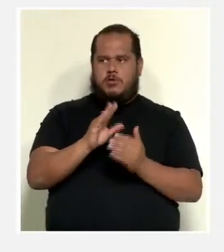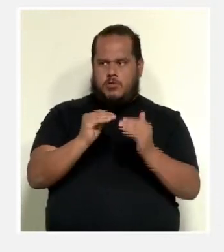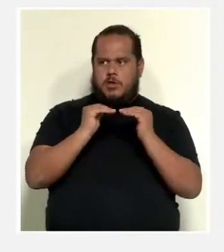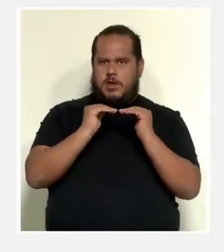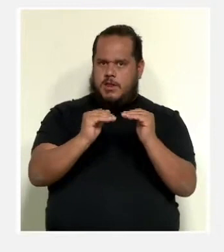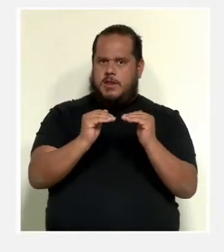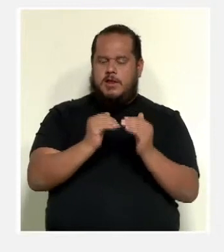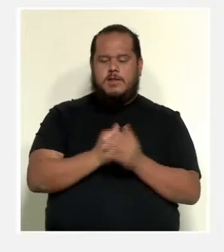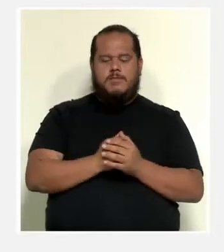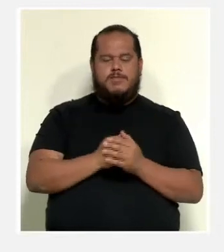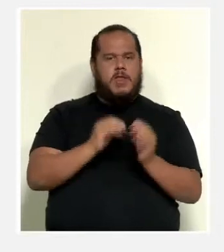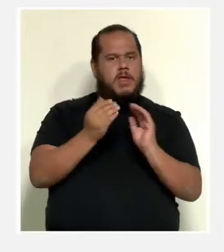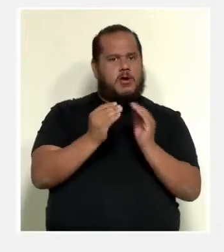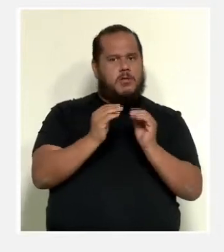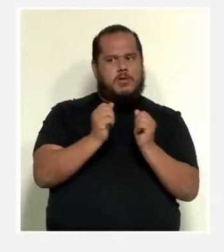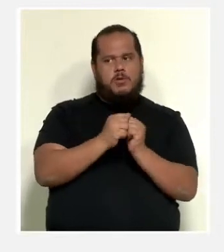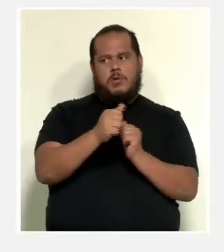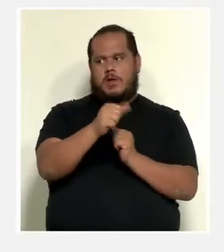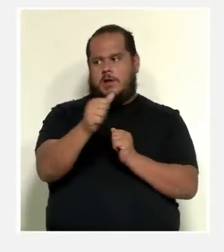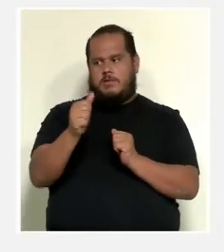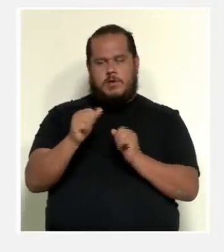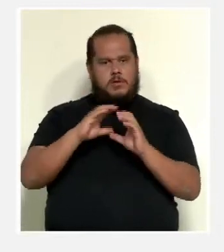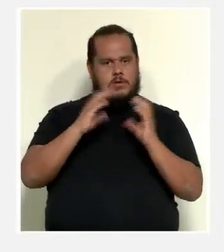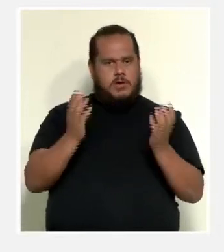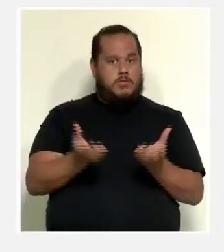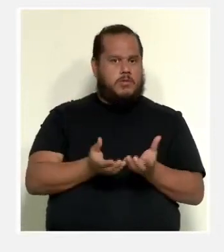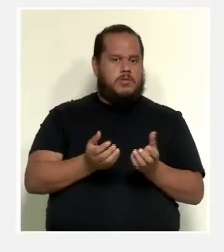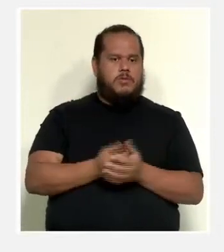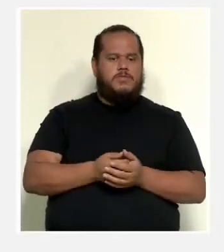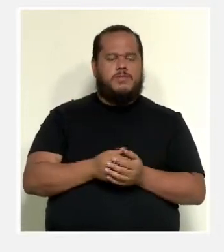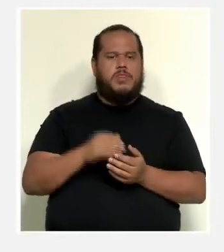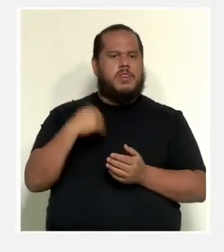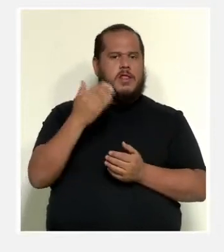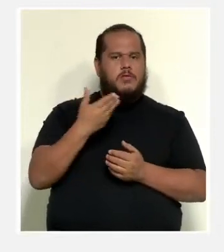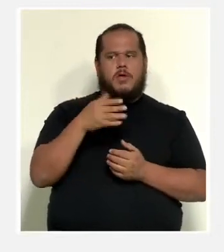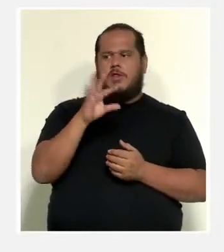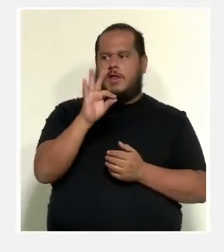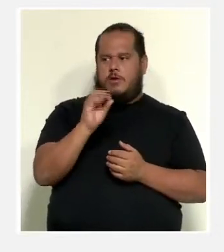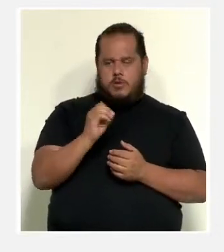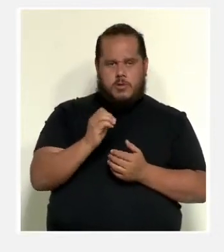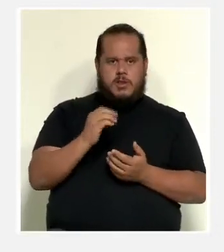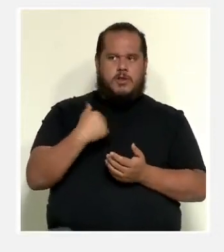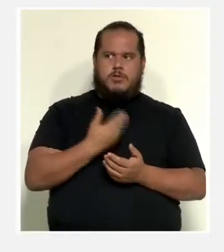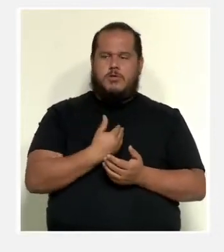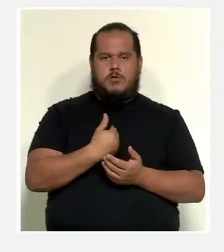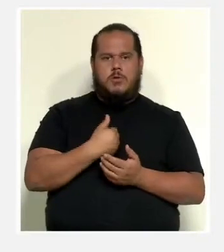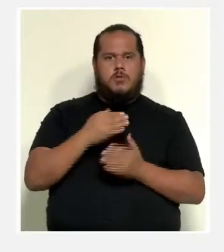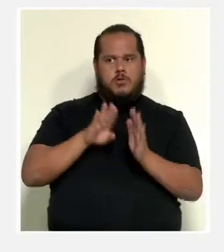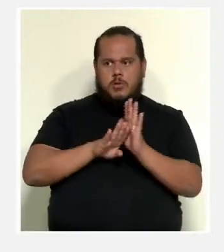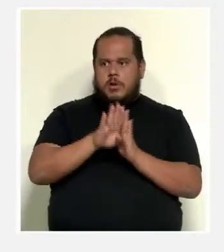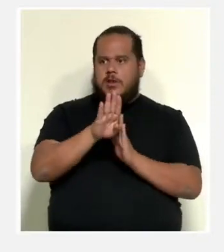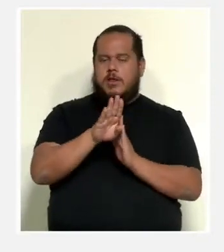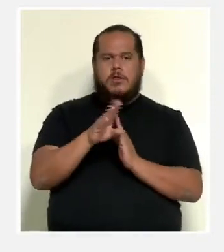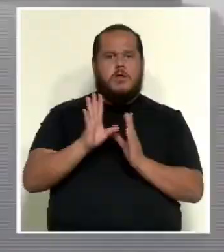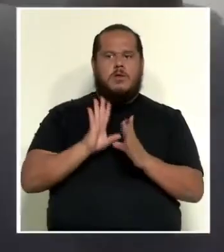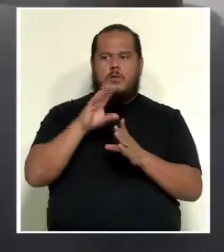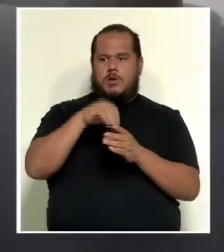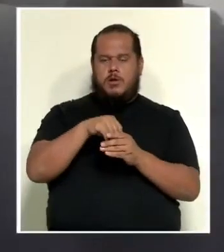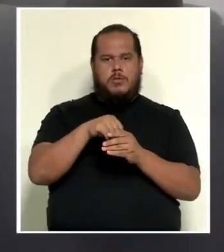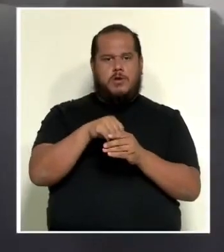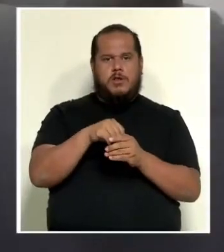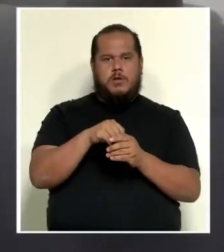estándares en comparación con el resto del mundo. Claro, porque después de los 90, donde tuvimos un ascenso y una